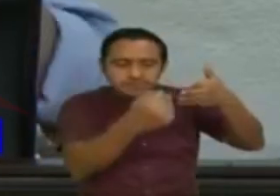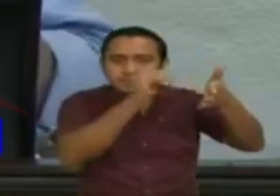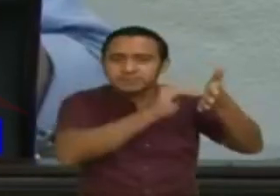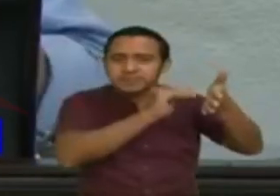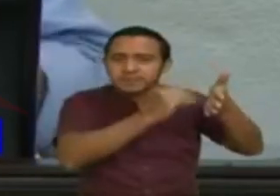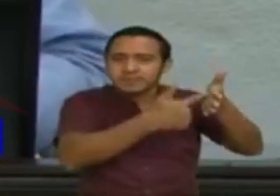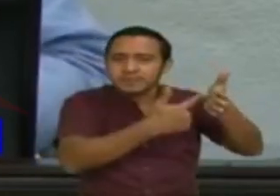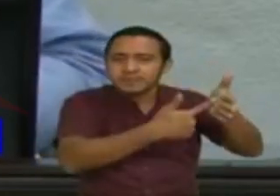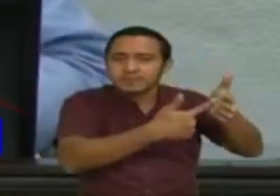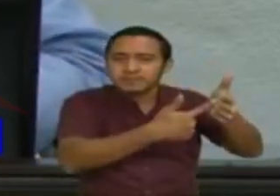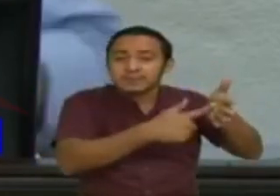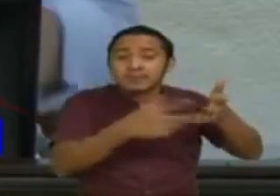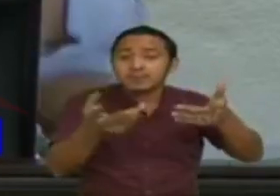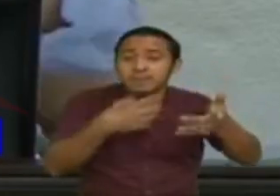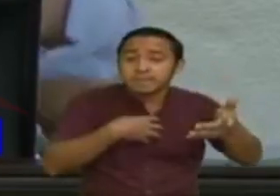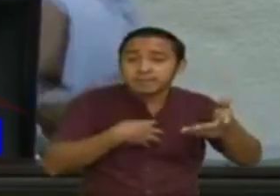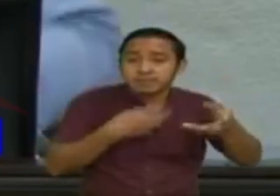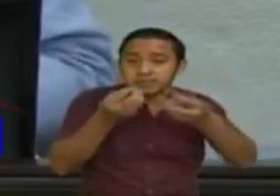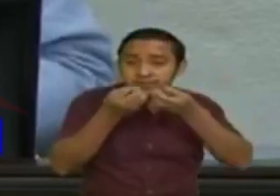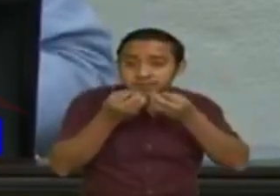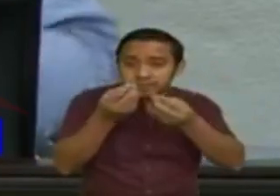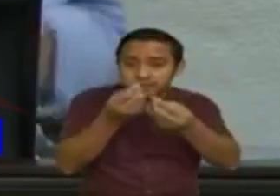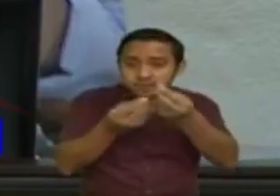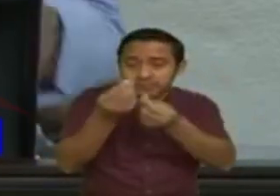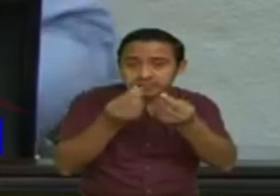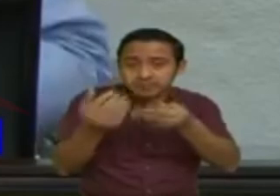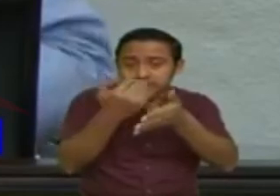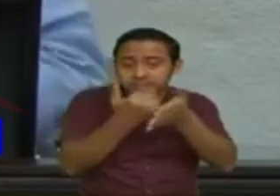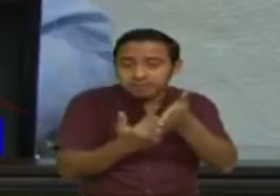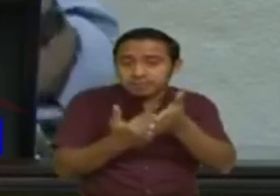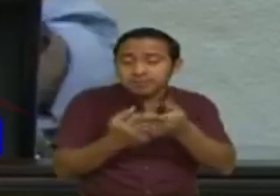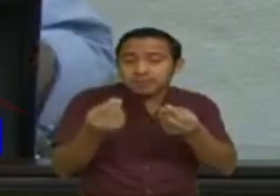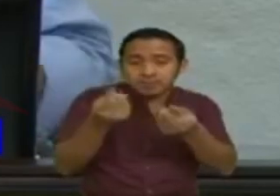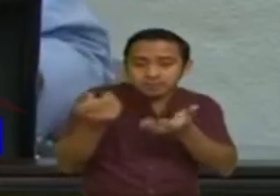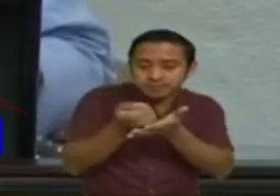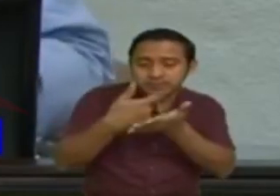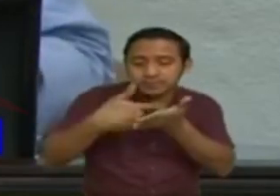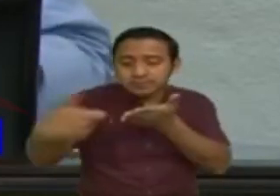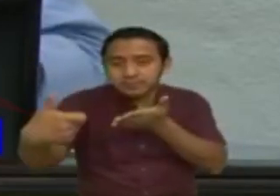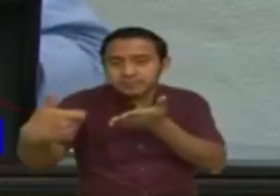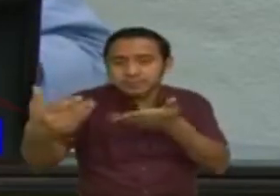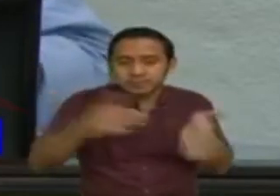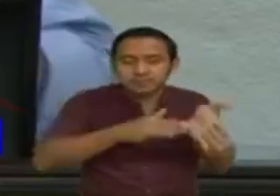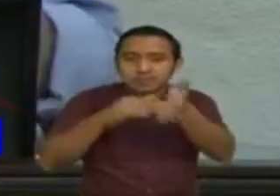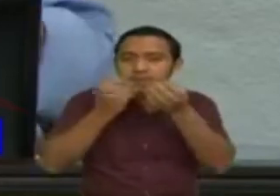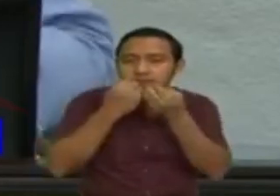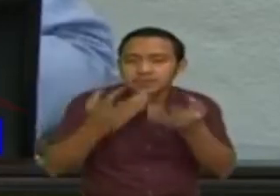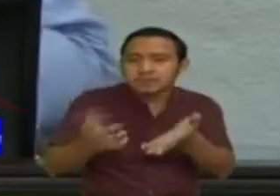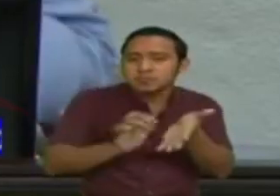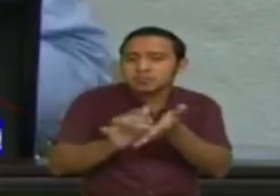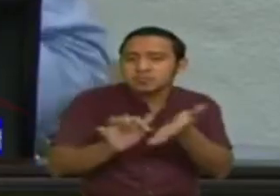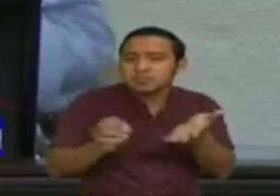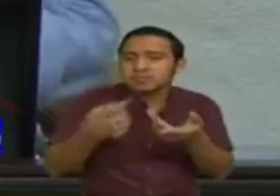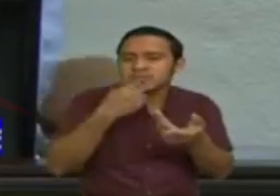su cuenta, su finanza, su entrada y salida y sus